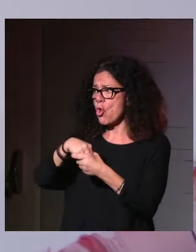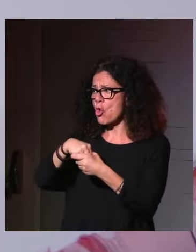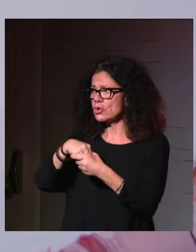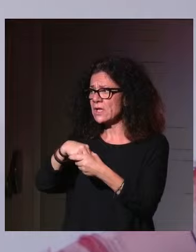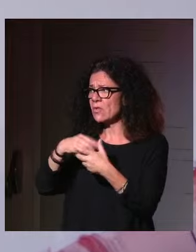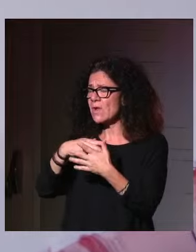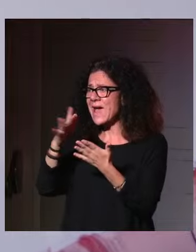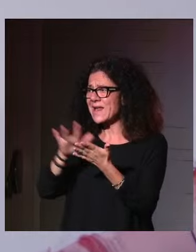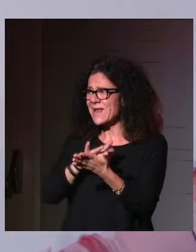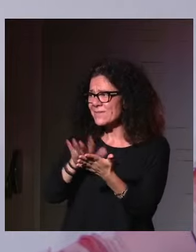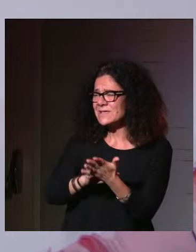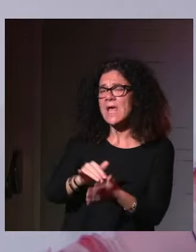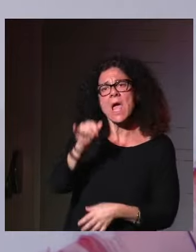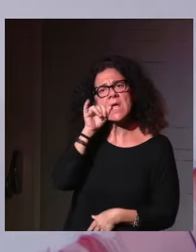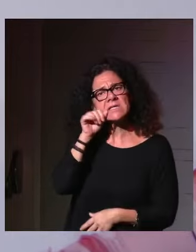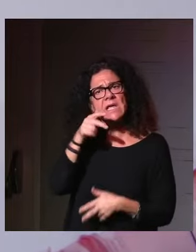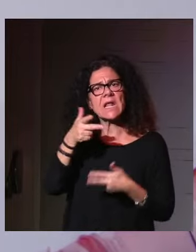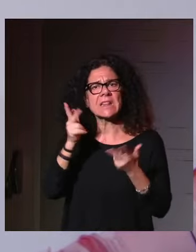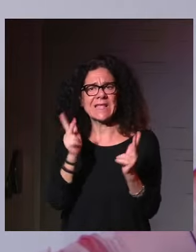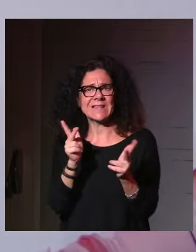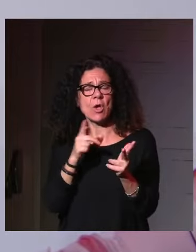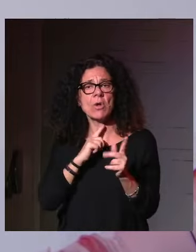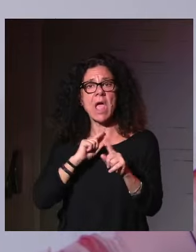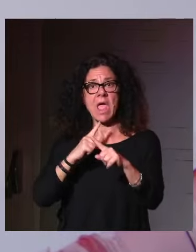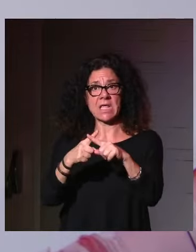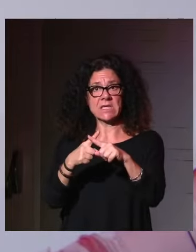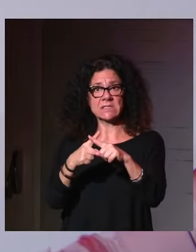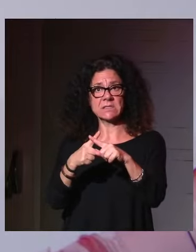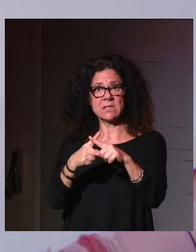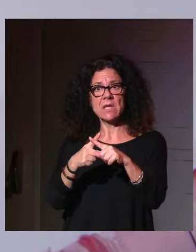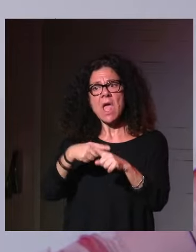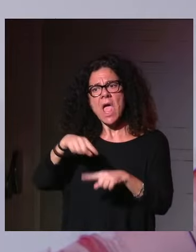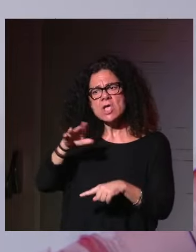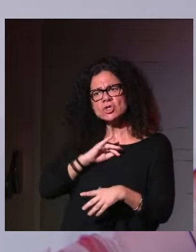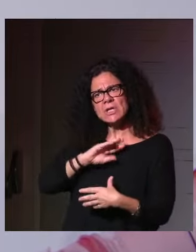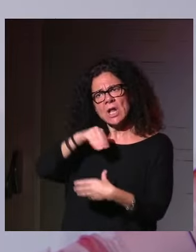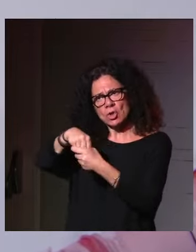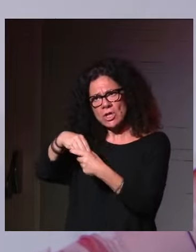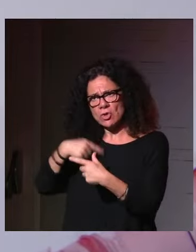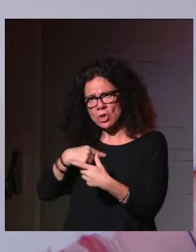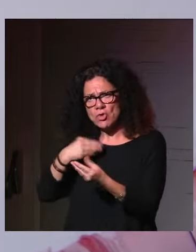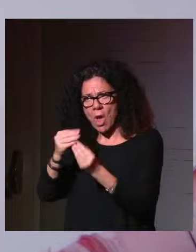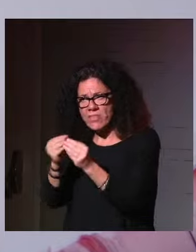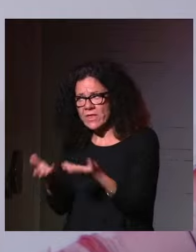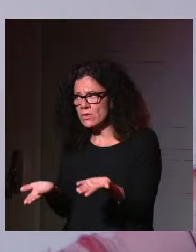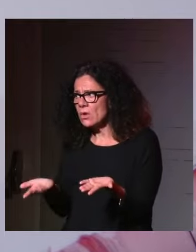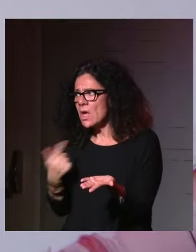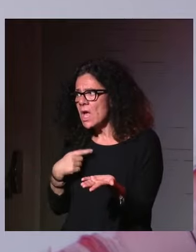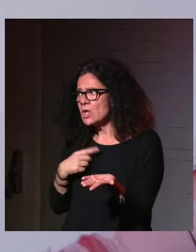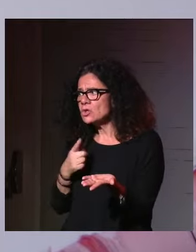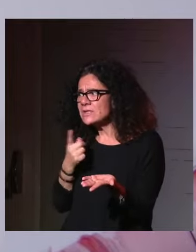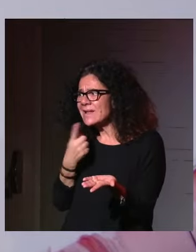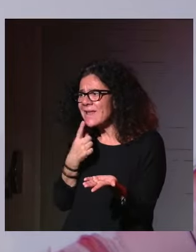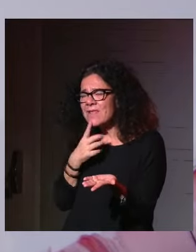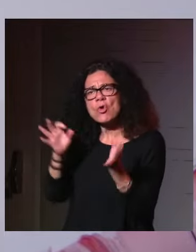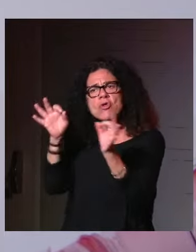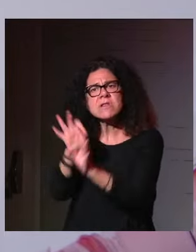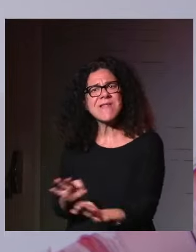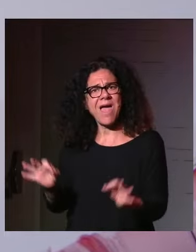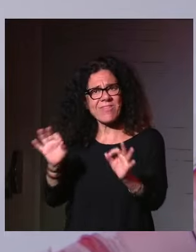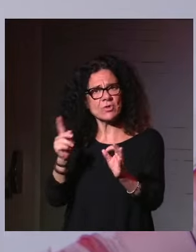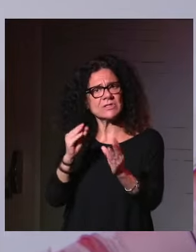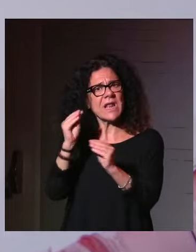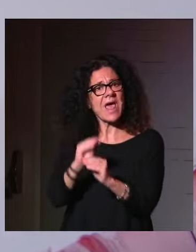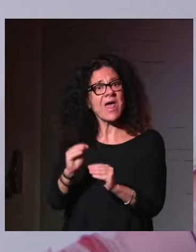revista a Instagram a tiktok a x Ellos viven de ese contenido que yo les estoy haciendo y no están pasando absolutamente nada para